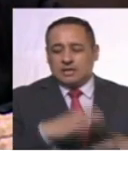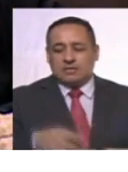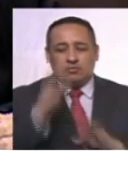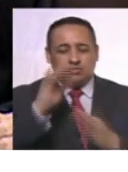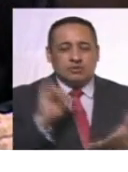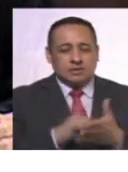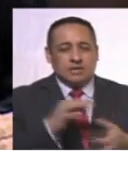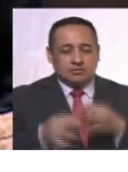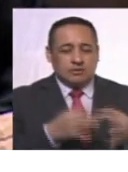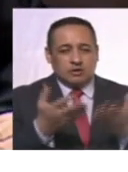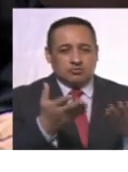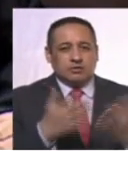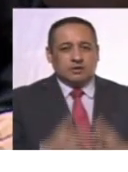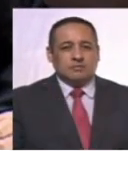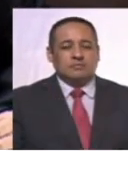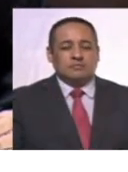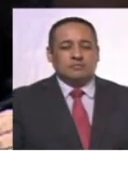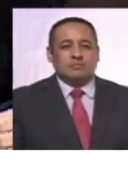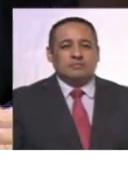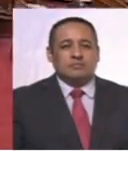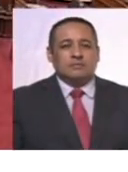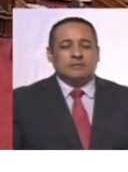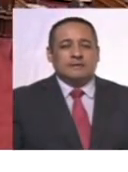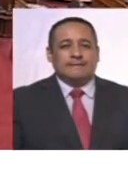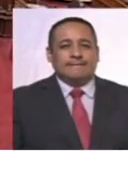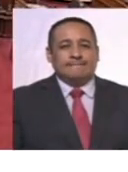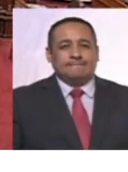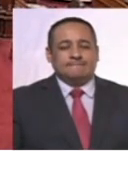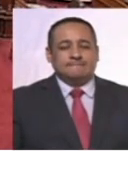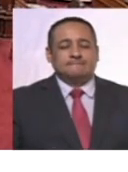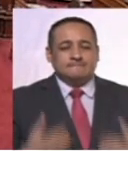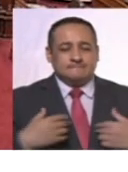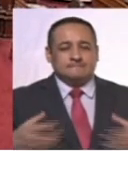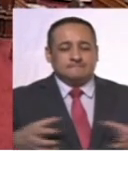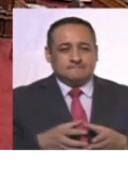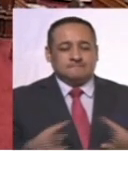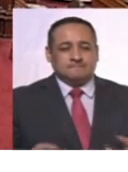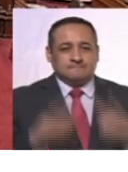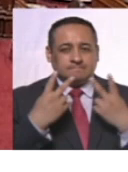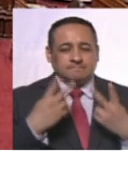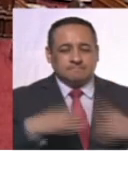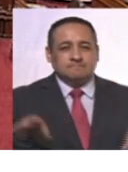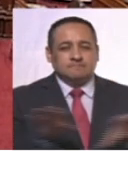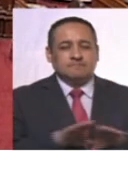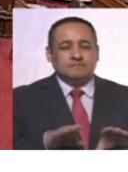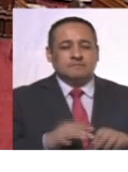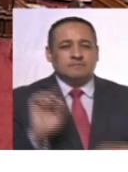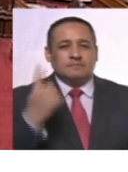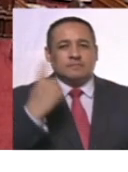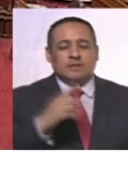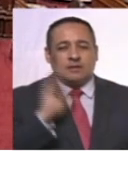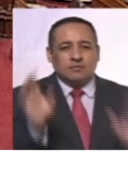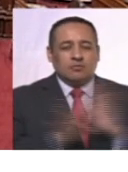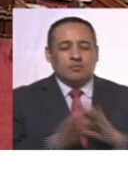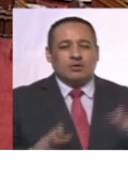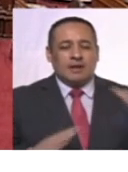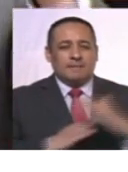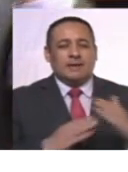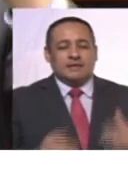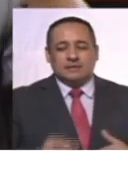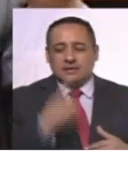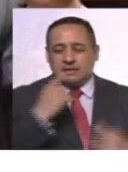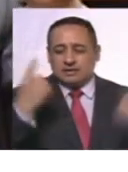exposición de la suya. Gracias, presidenta, porque para nosotros la democracia primero, la paz,